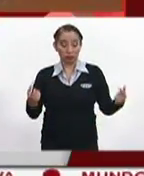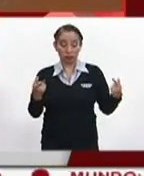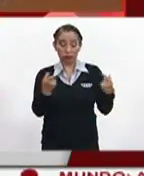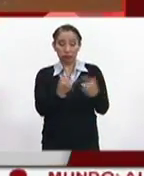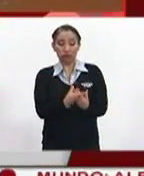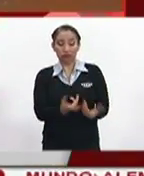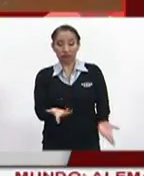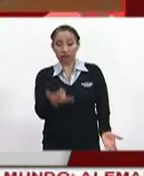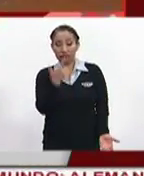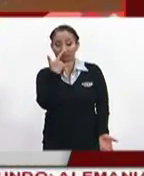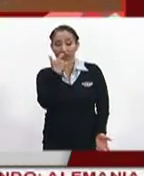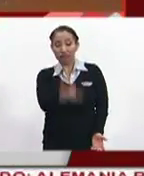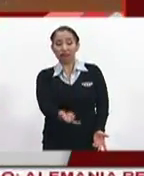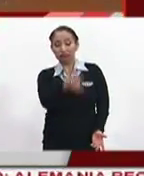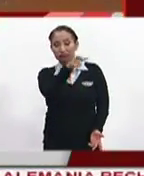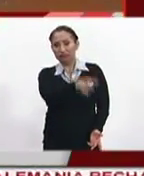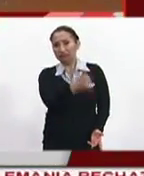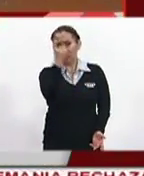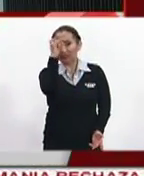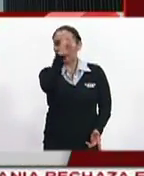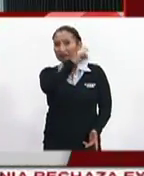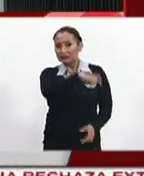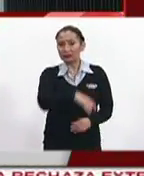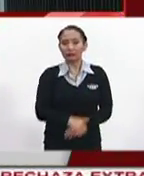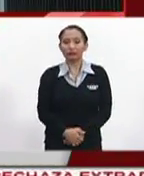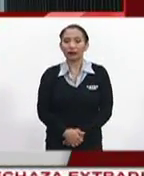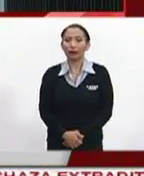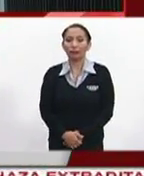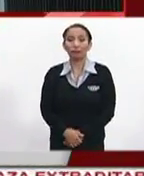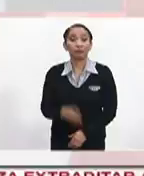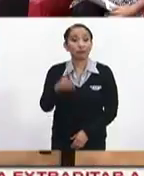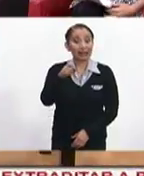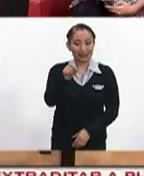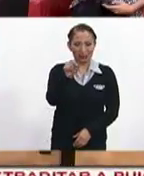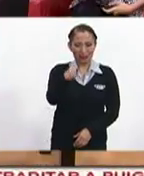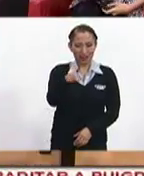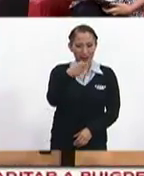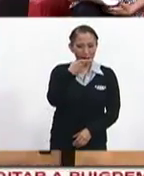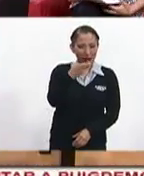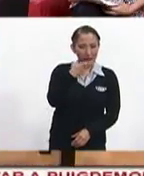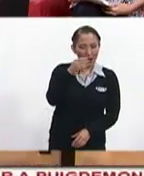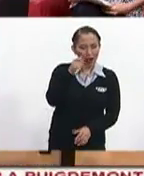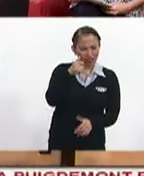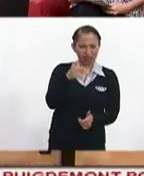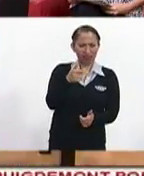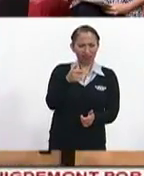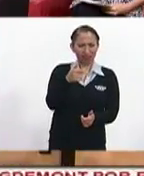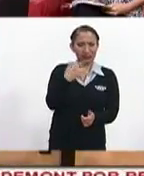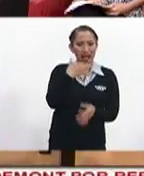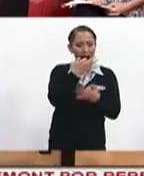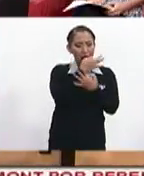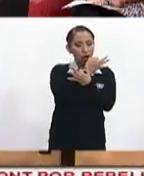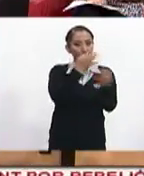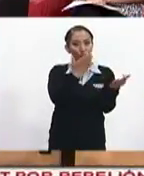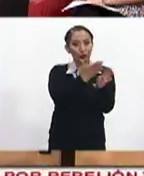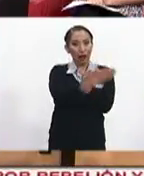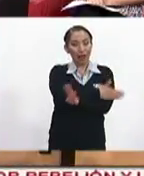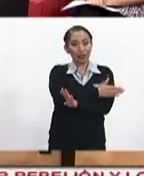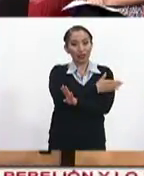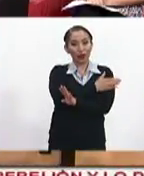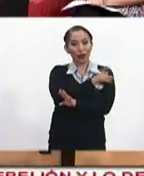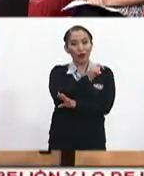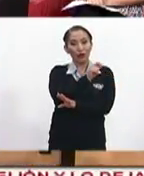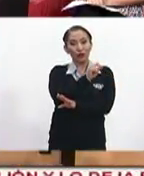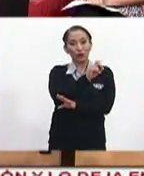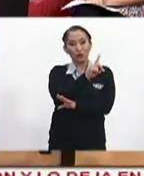te plantea un desafío de la naturaleza del que nos plantea. Sí, y lo que en ese sentido lo que llama la atención es el anuncio que hizo Justin